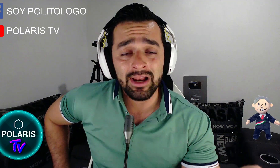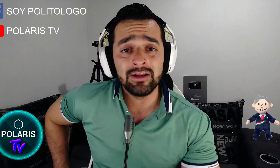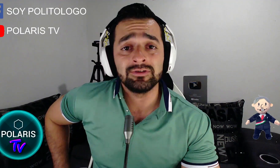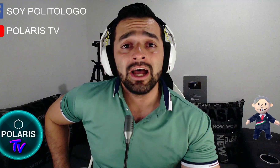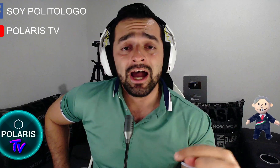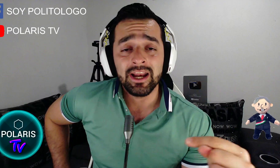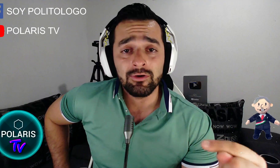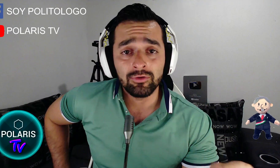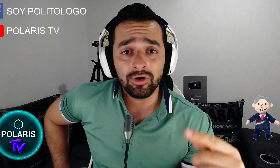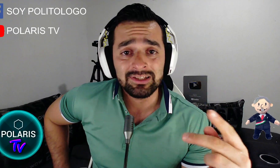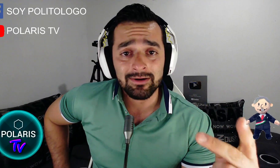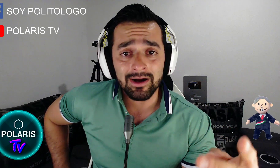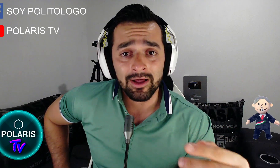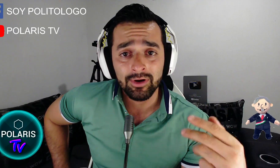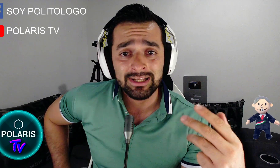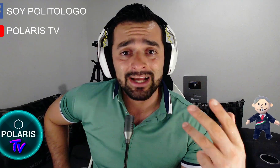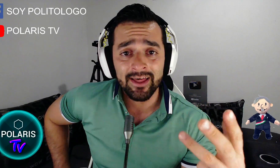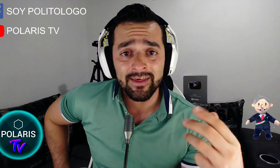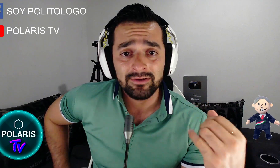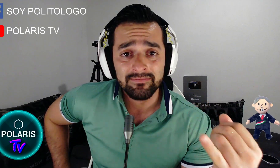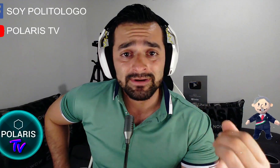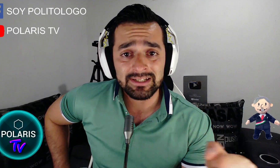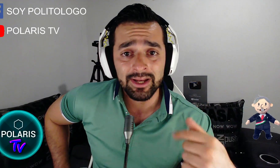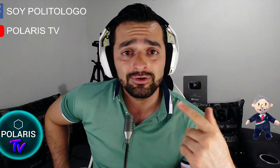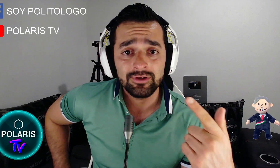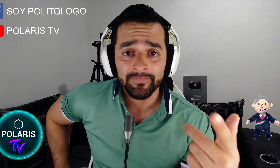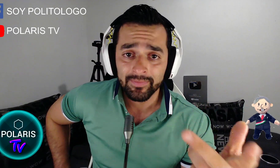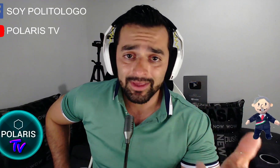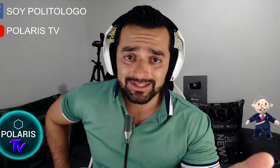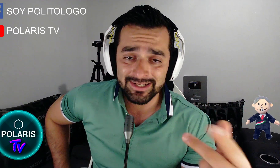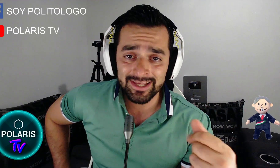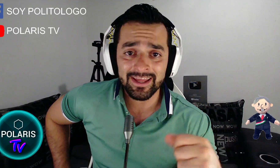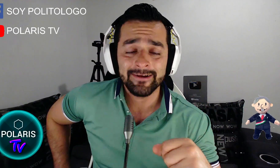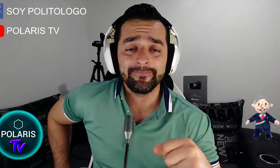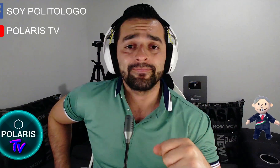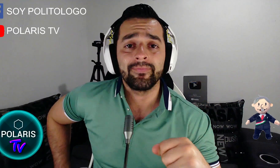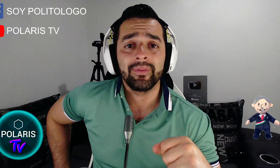facilitándole a los agricultores trabajadores ganaderos etcétera